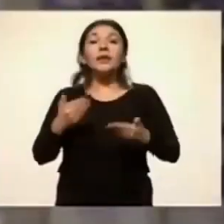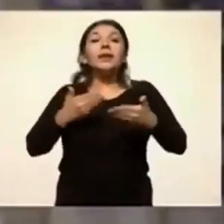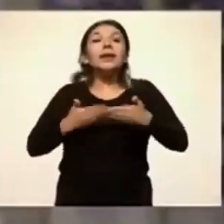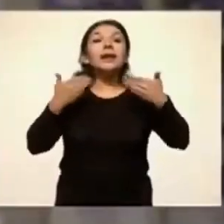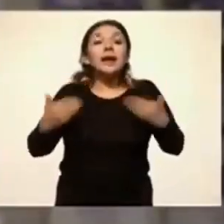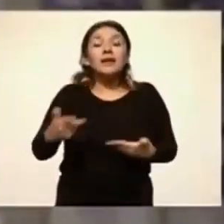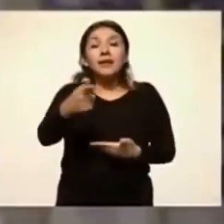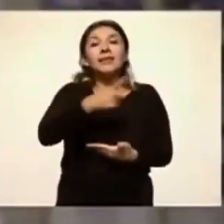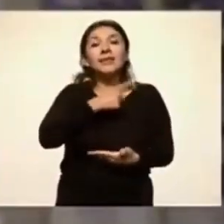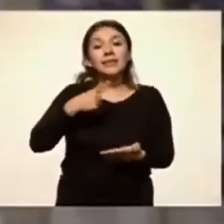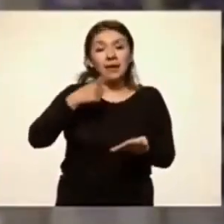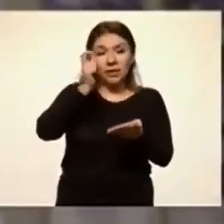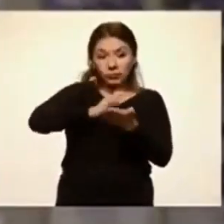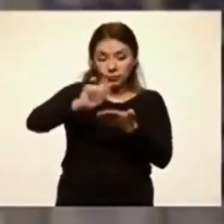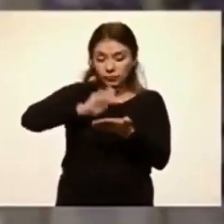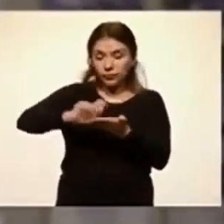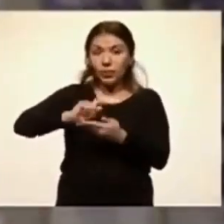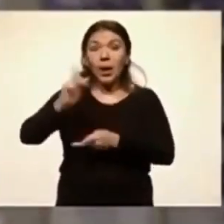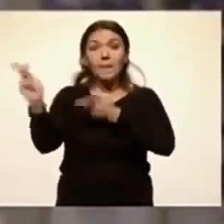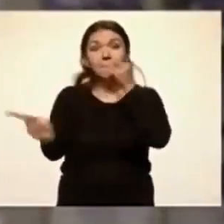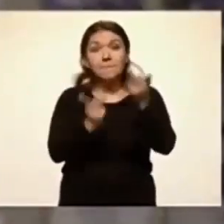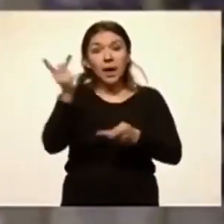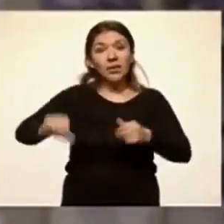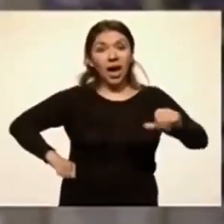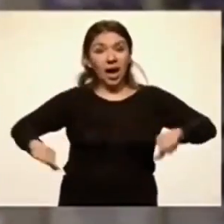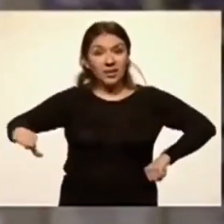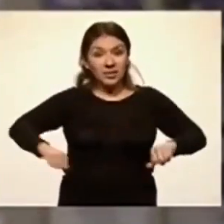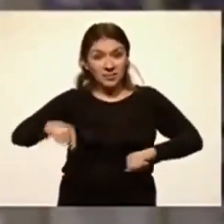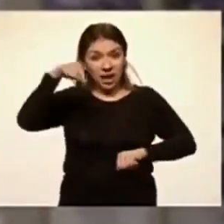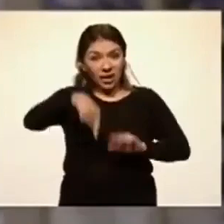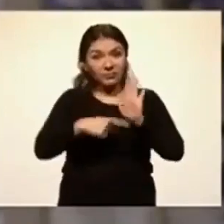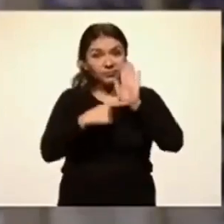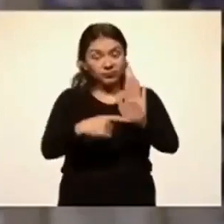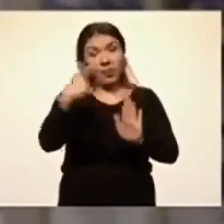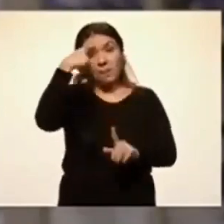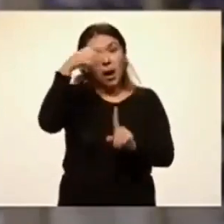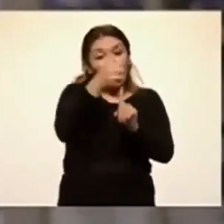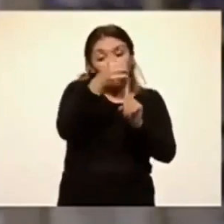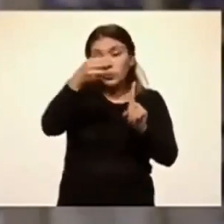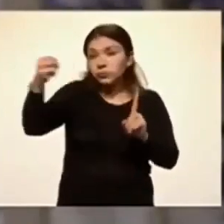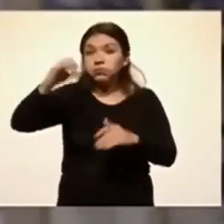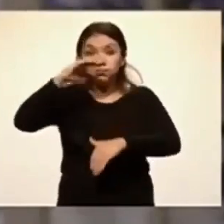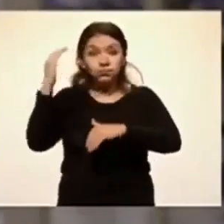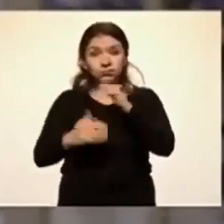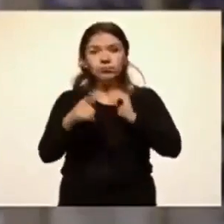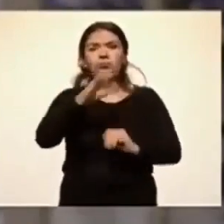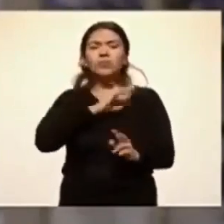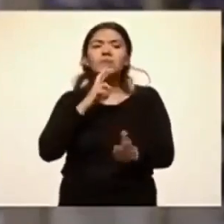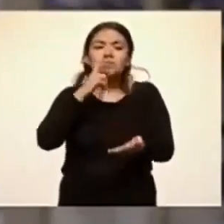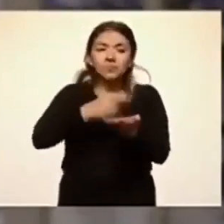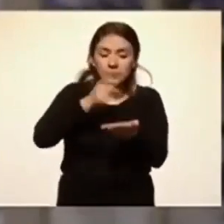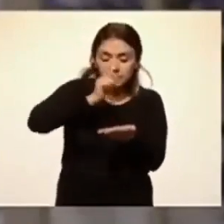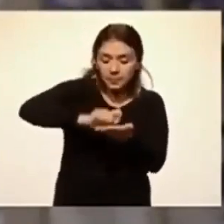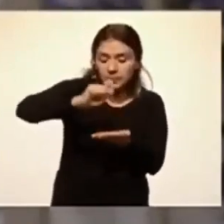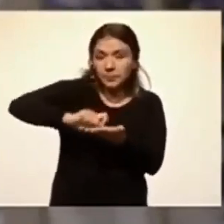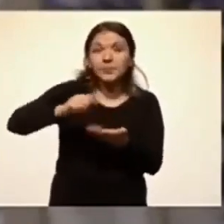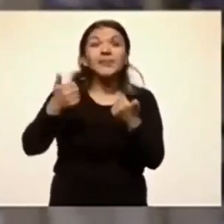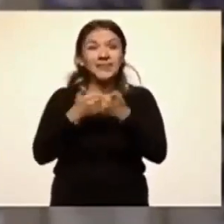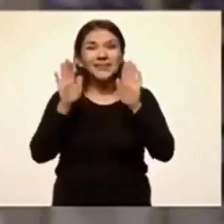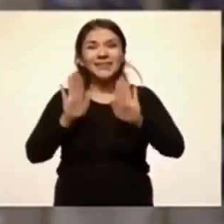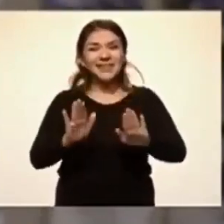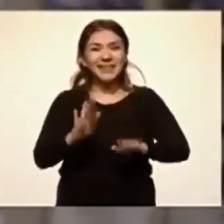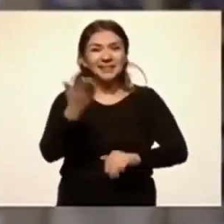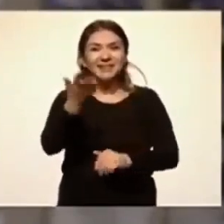Ahora es momento de anotar las preguntas y actividades para que terminando el programa las pueda responder